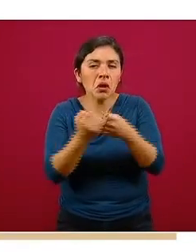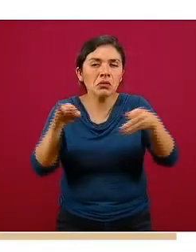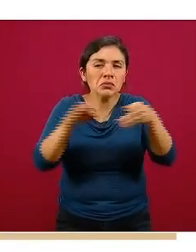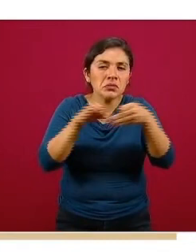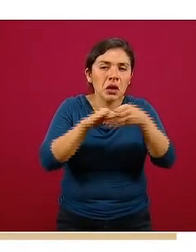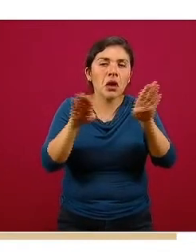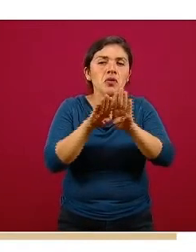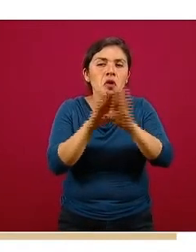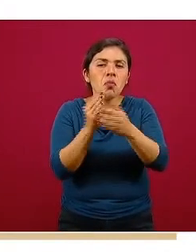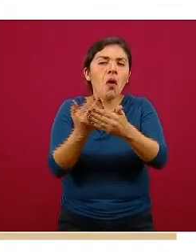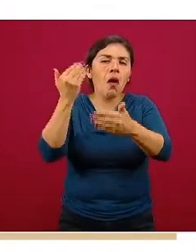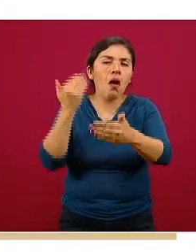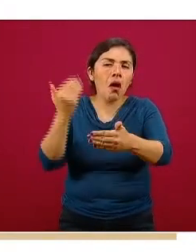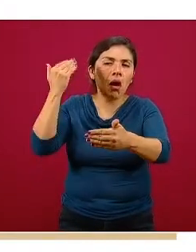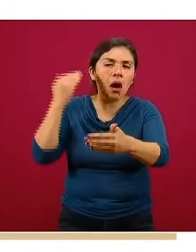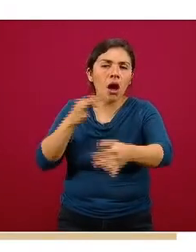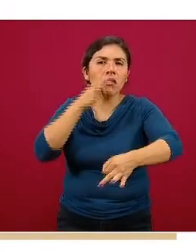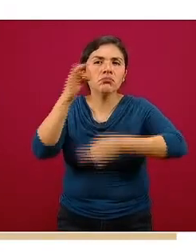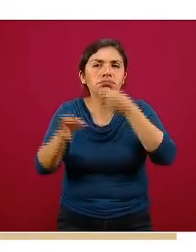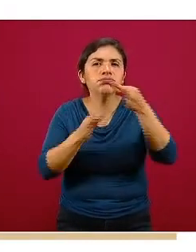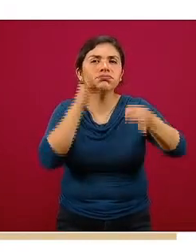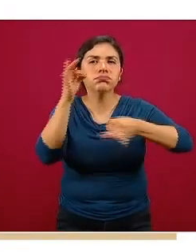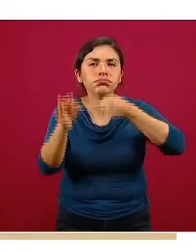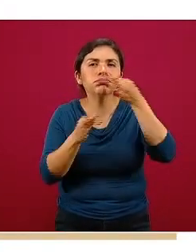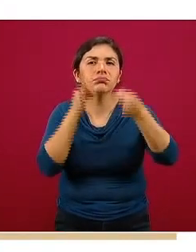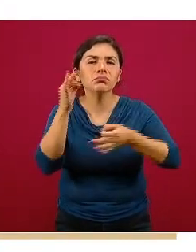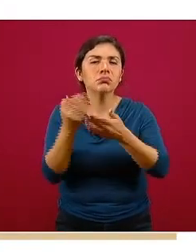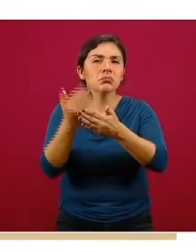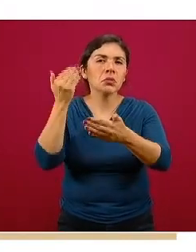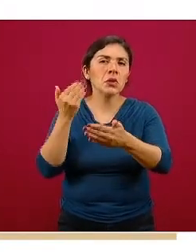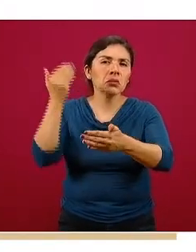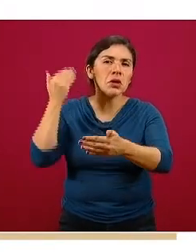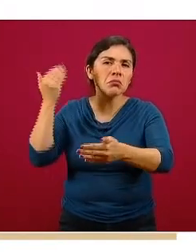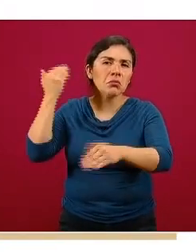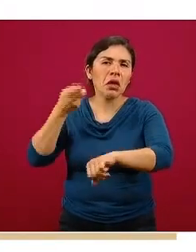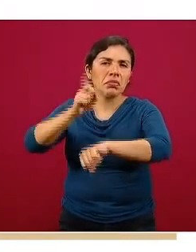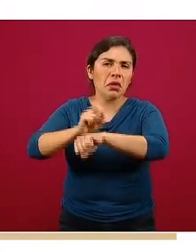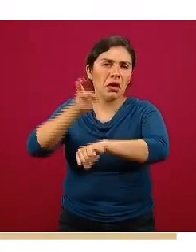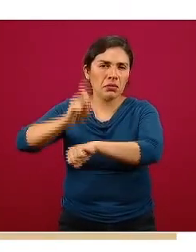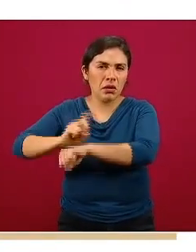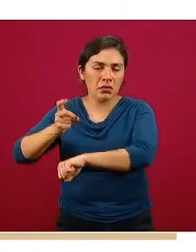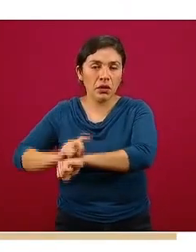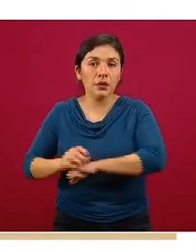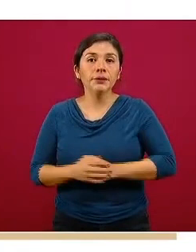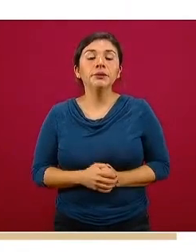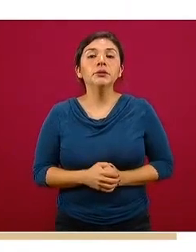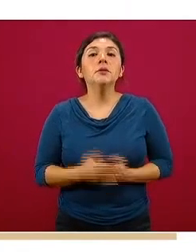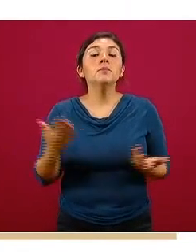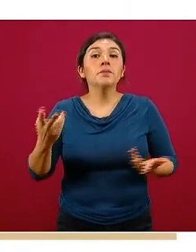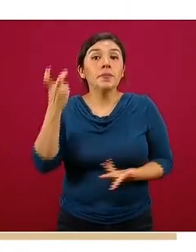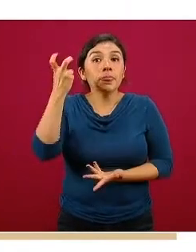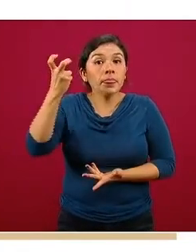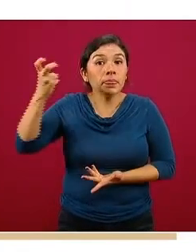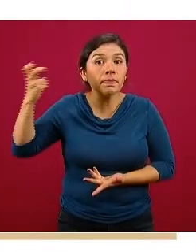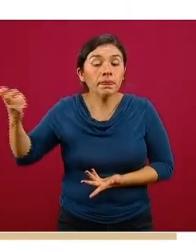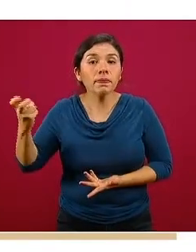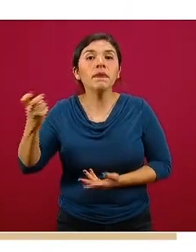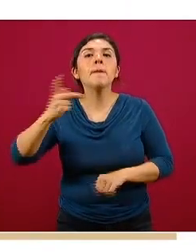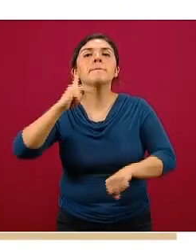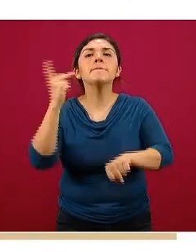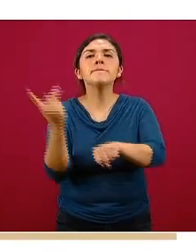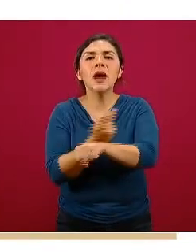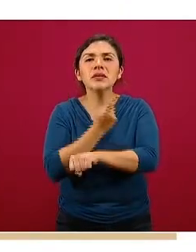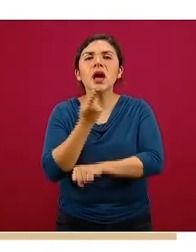hemos estado observando en los últimos días, dado que estas